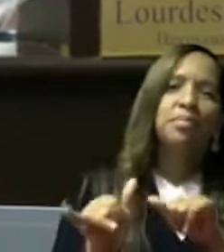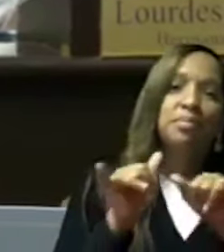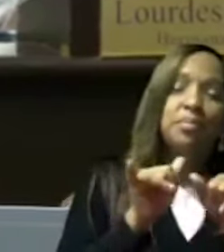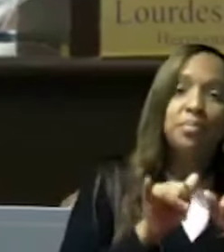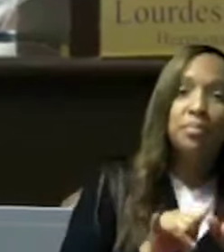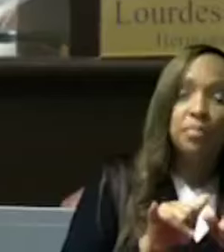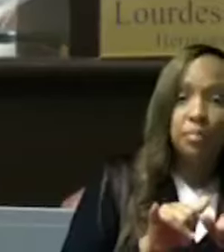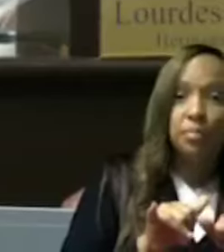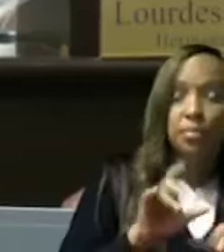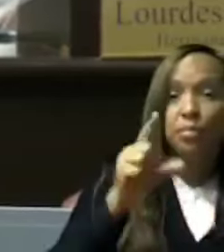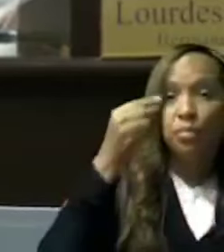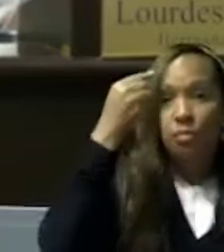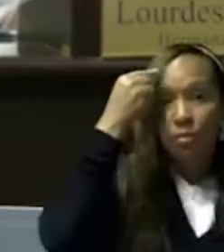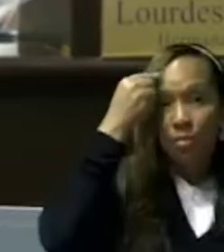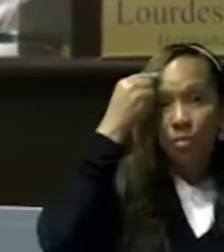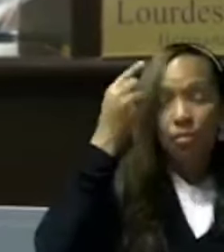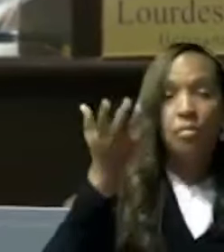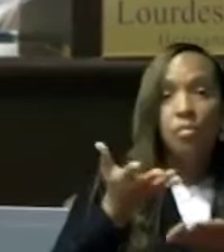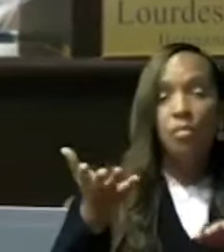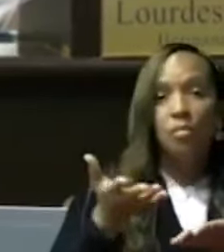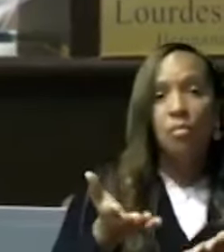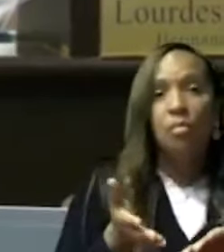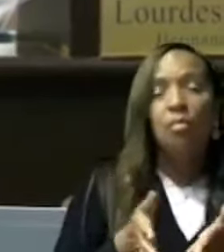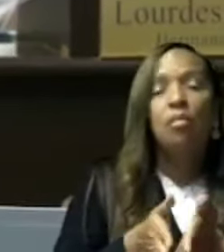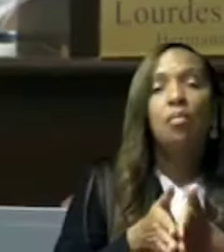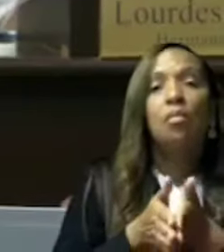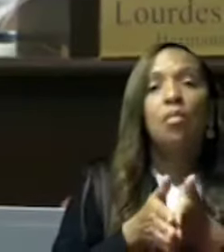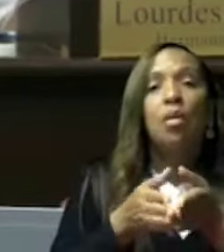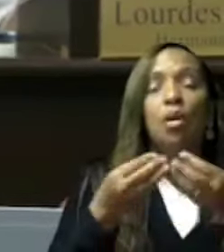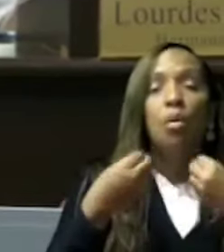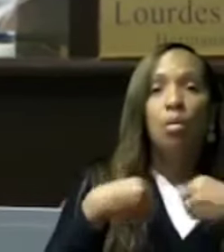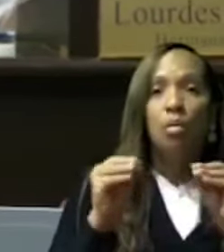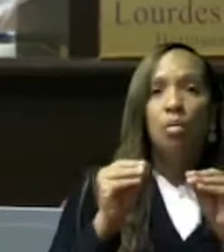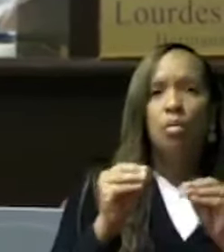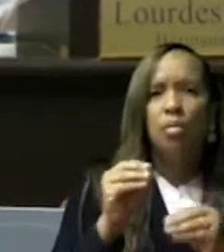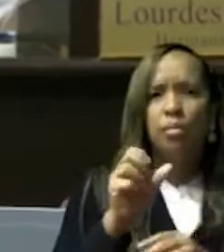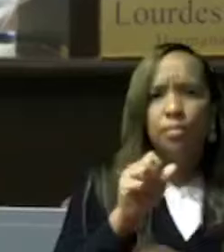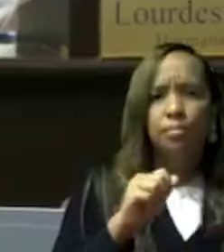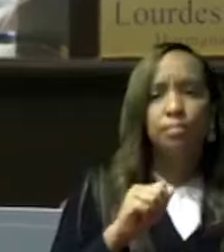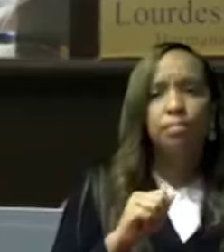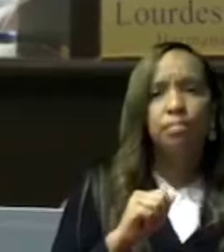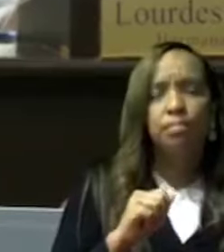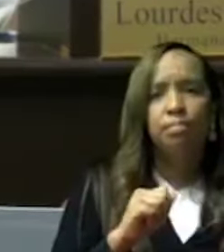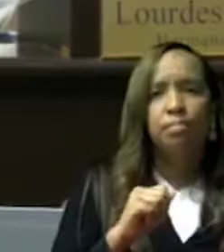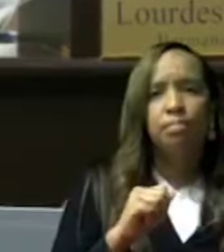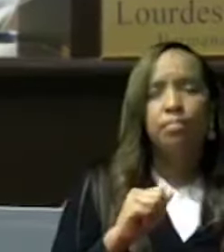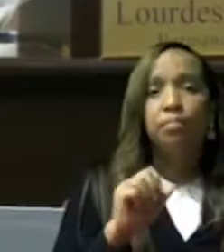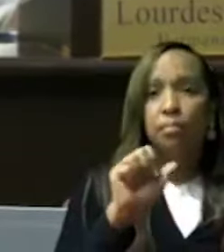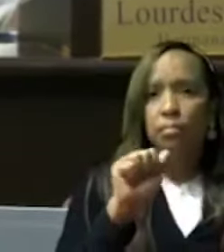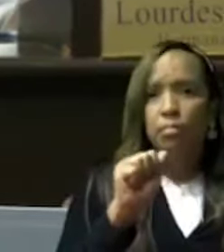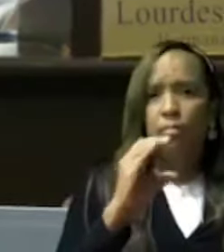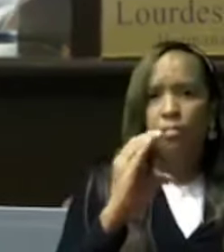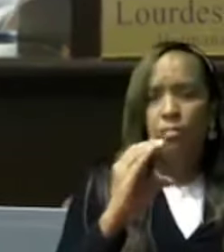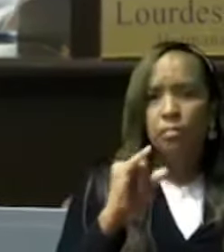puede tener la disponibilidad para comprar acciones. Y como decía el informe que nosotros como miembro de la Comisión de